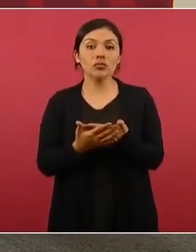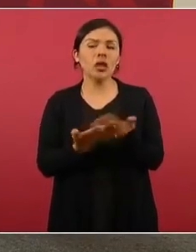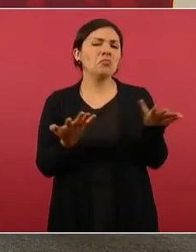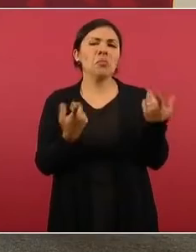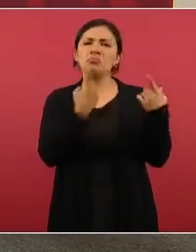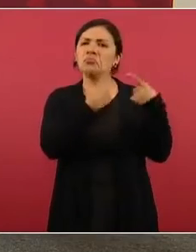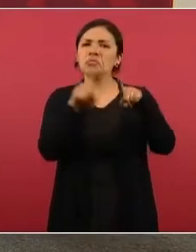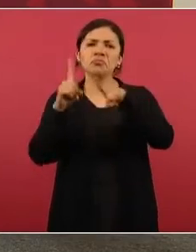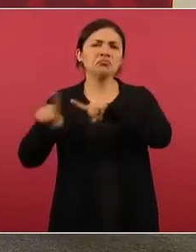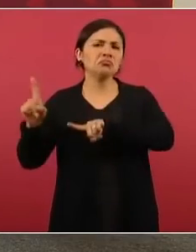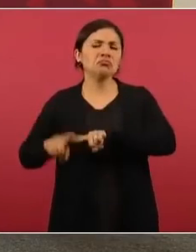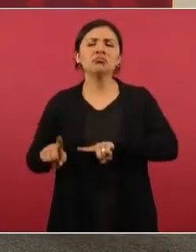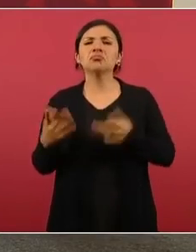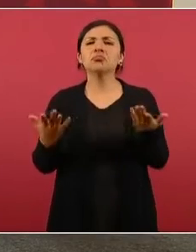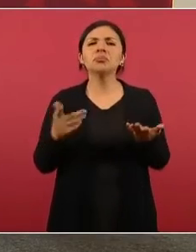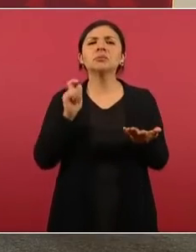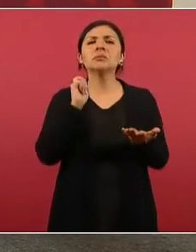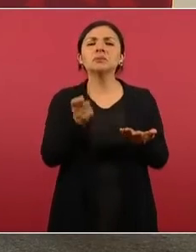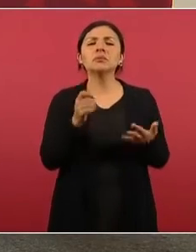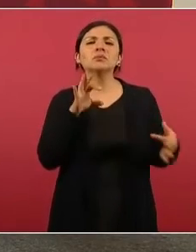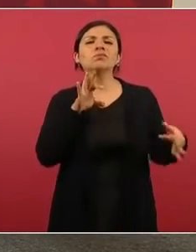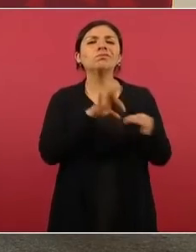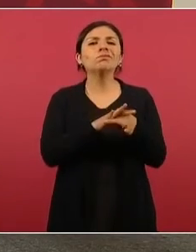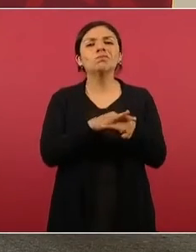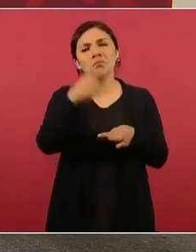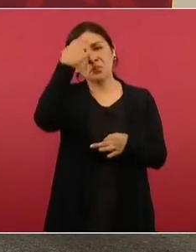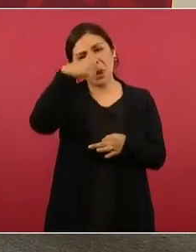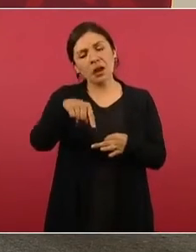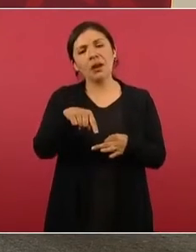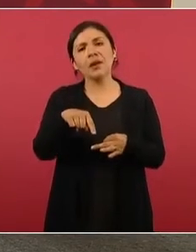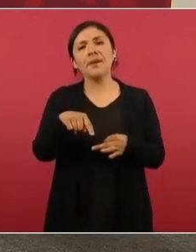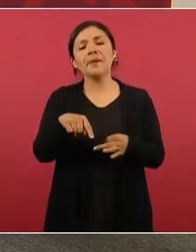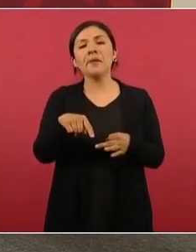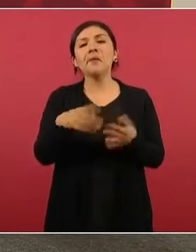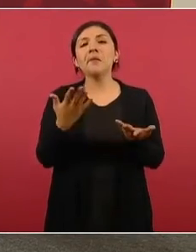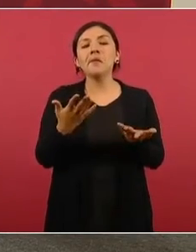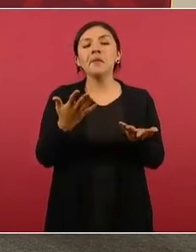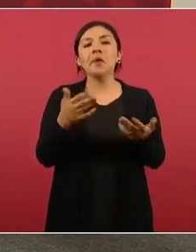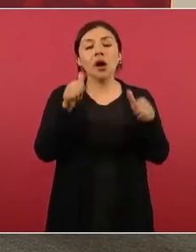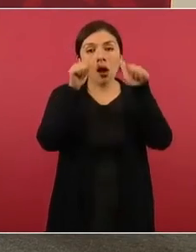variadas que tienen que ver con